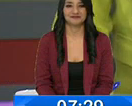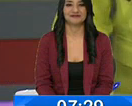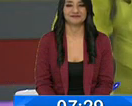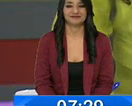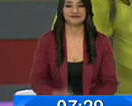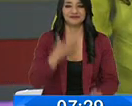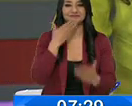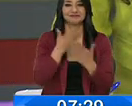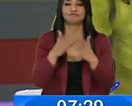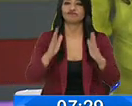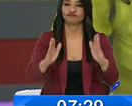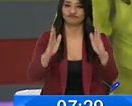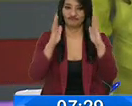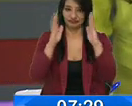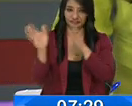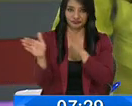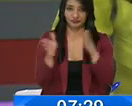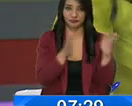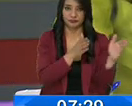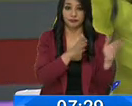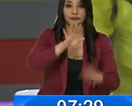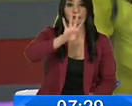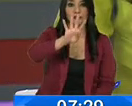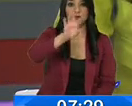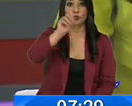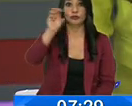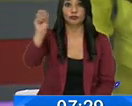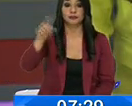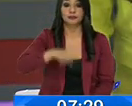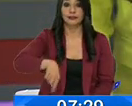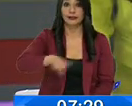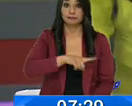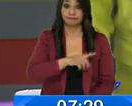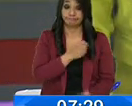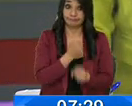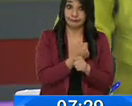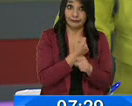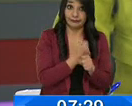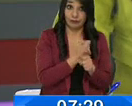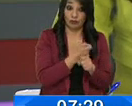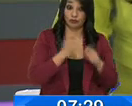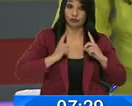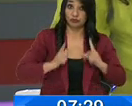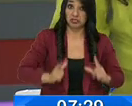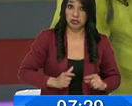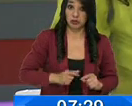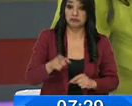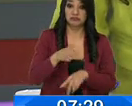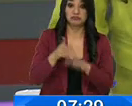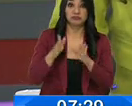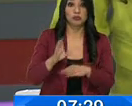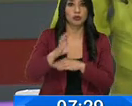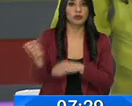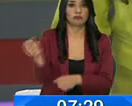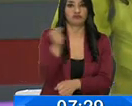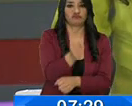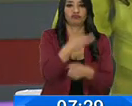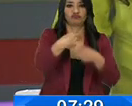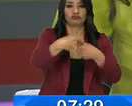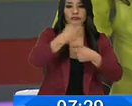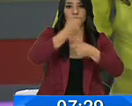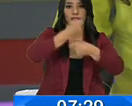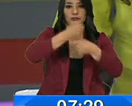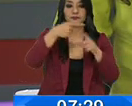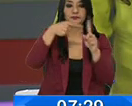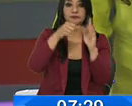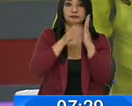Gracias por seguir en nuestra sintonía. Les contamos que 400 vacantes en el área de salud serán cubiertas con profesionales ecuatorianos. Así lo anunció la ministra de